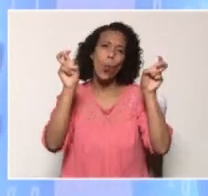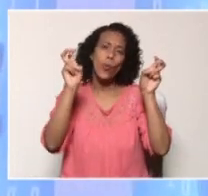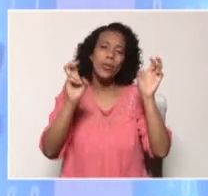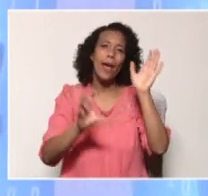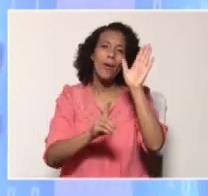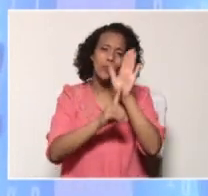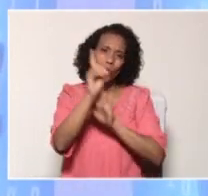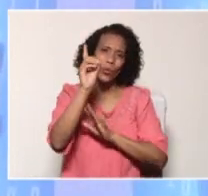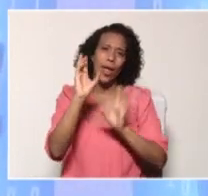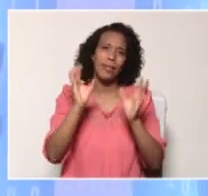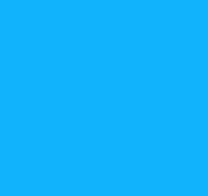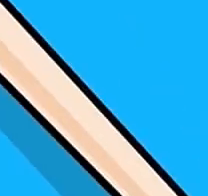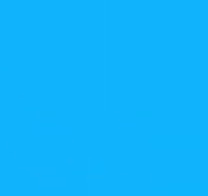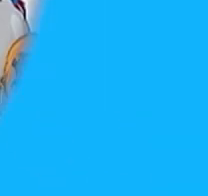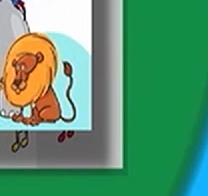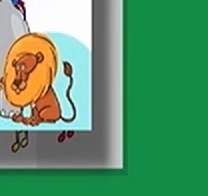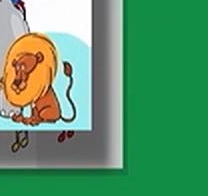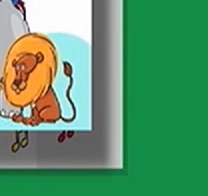plantas. Adelante, video.